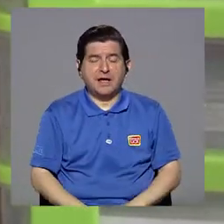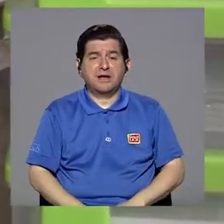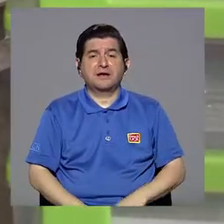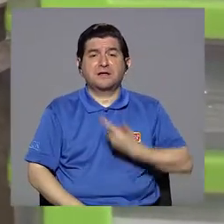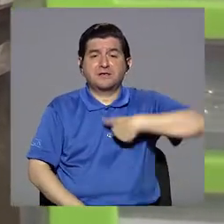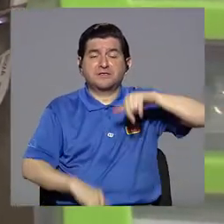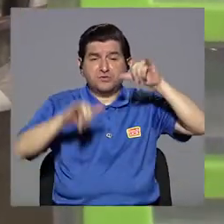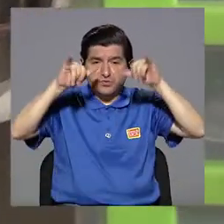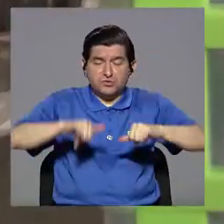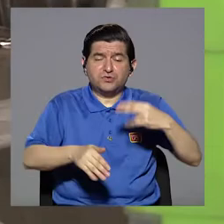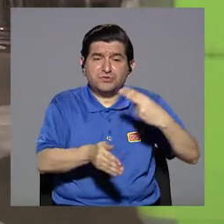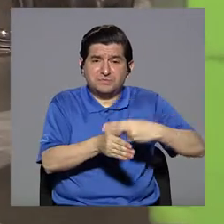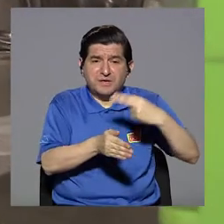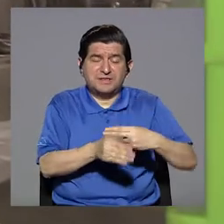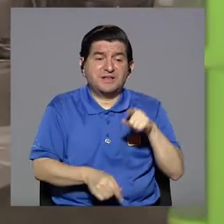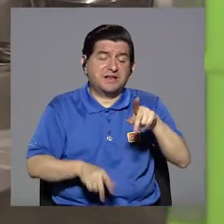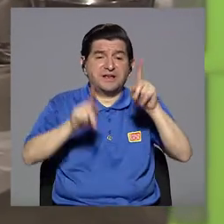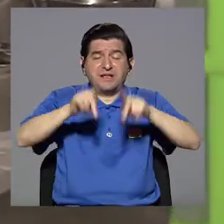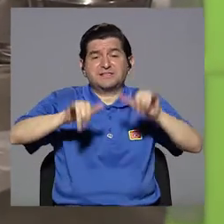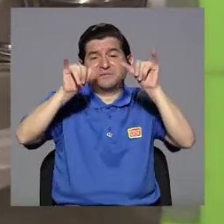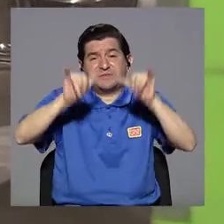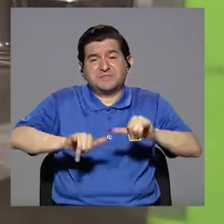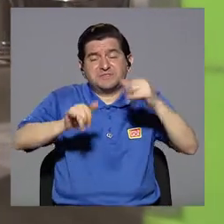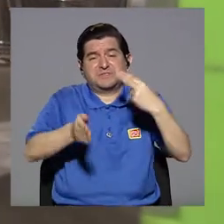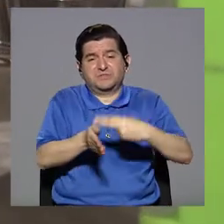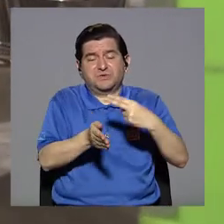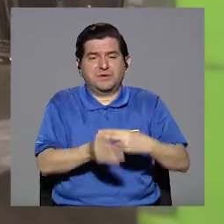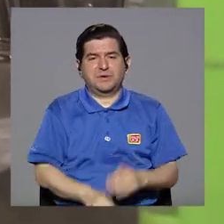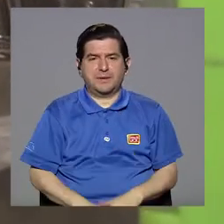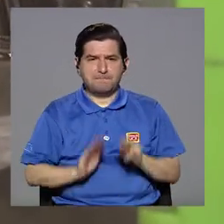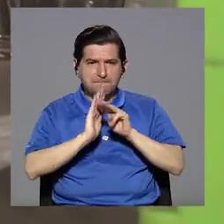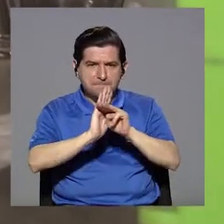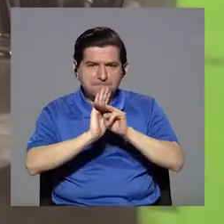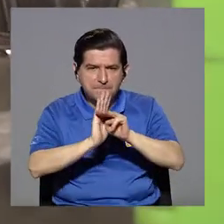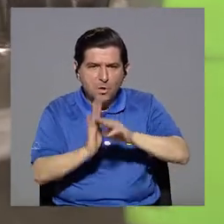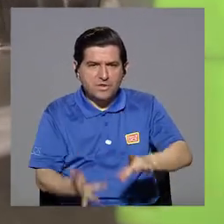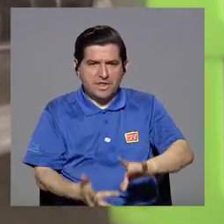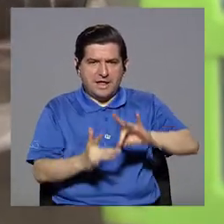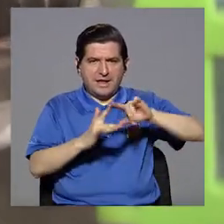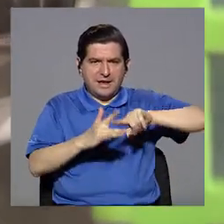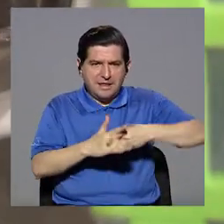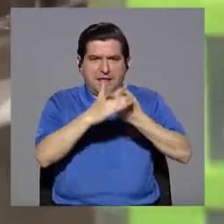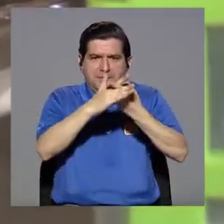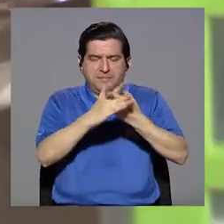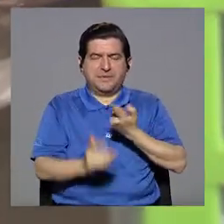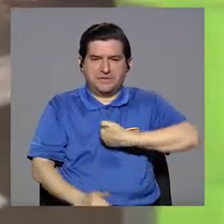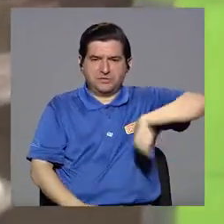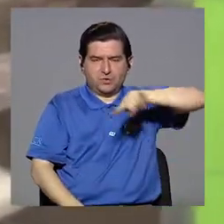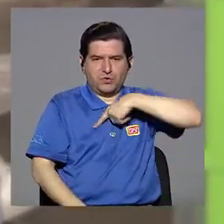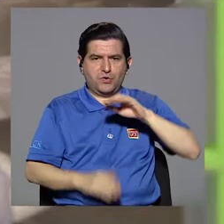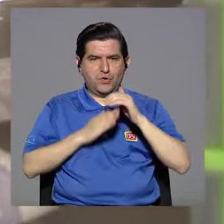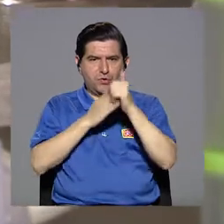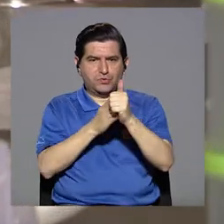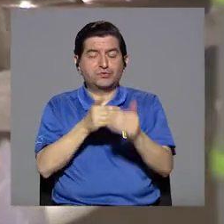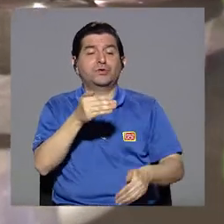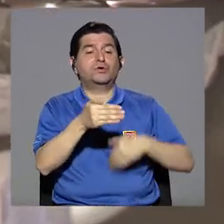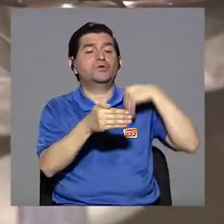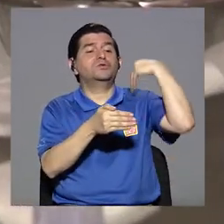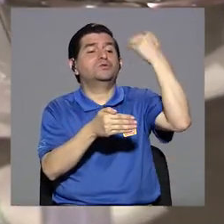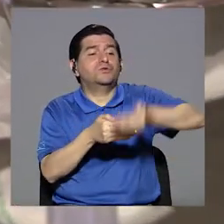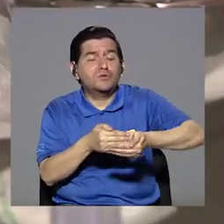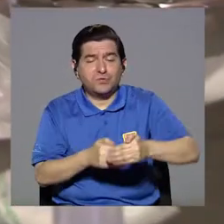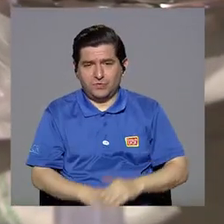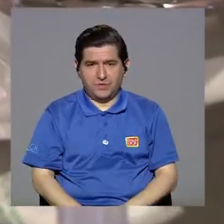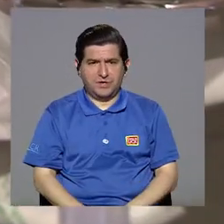hospitalizados estaría ese tiempo hospitalizado el paciente en esta modalidad empezó la iniciamos y fuimos pioneros y